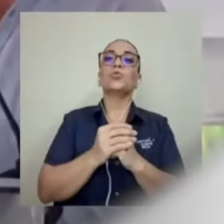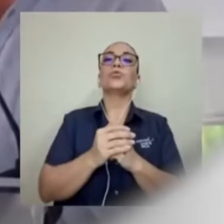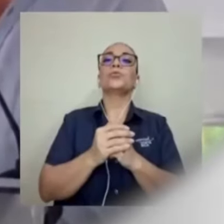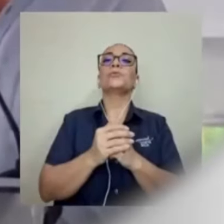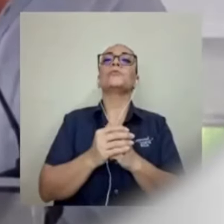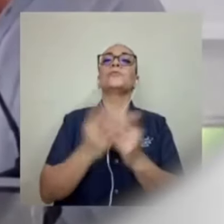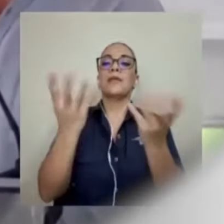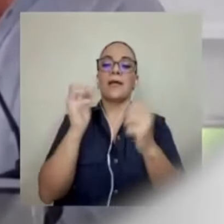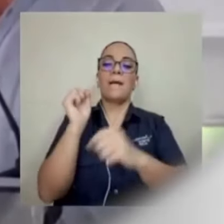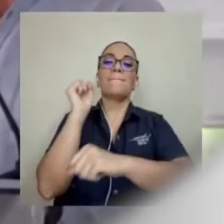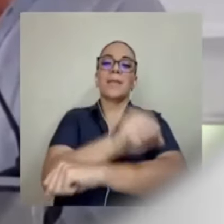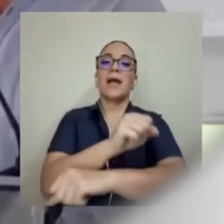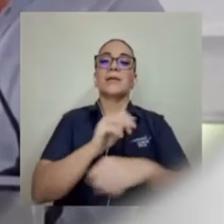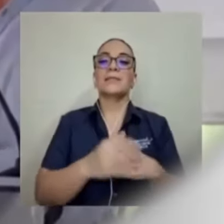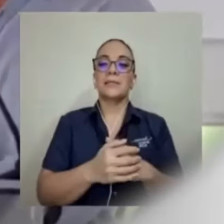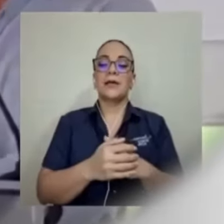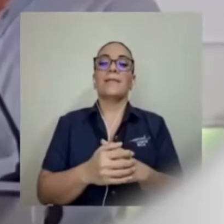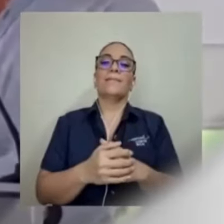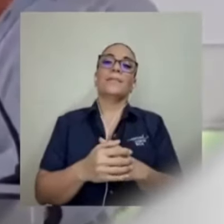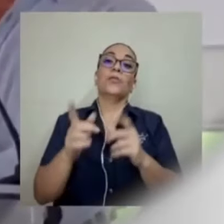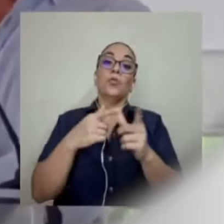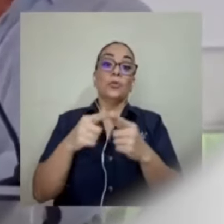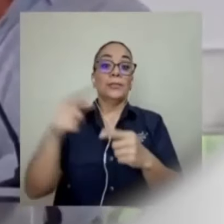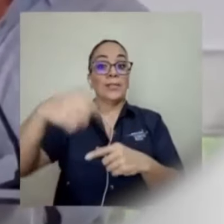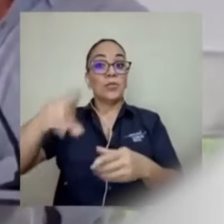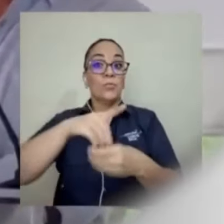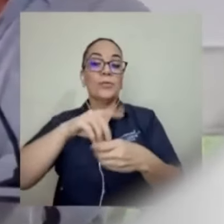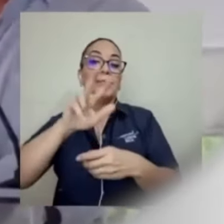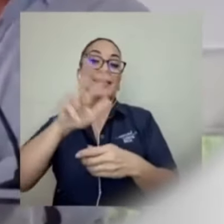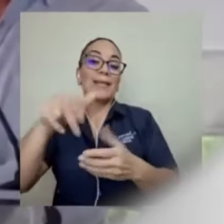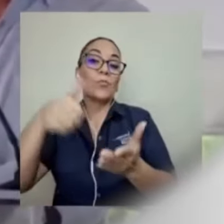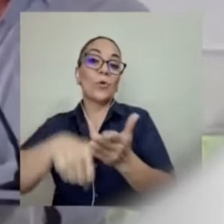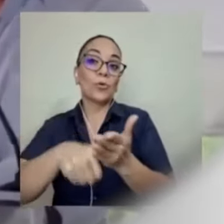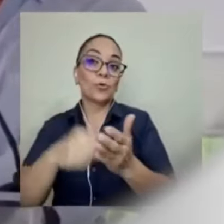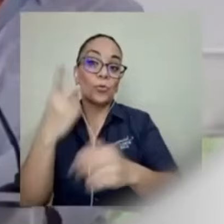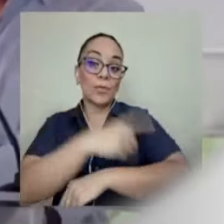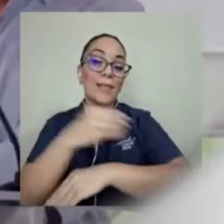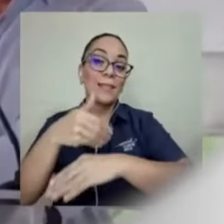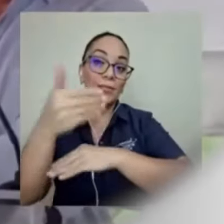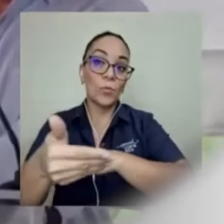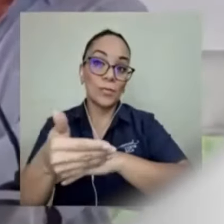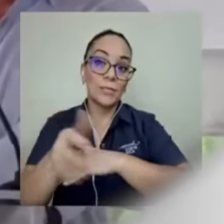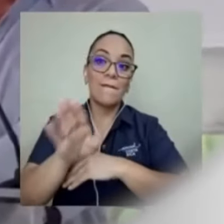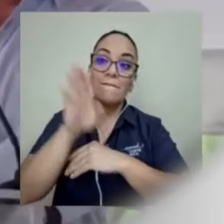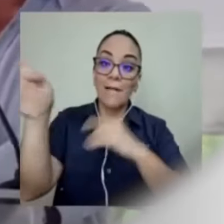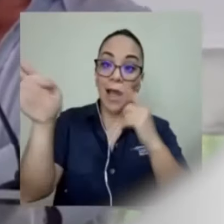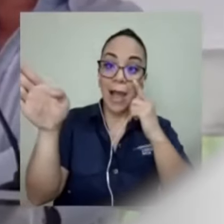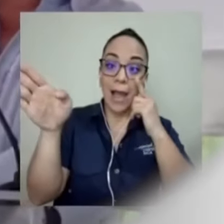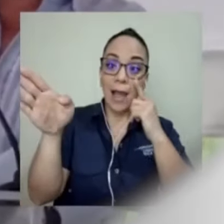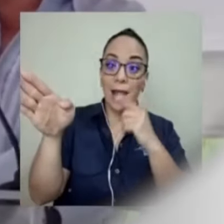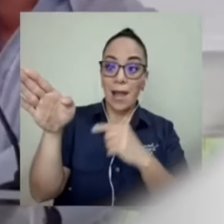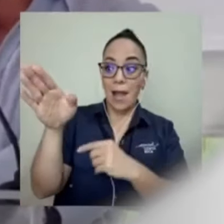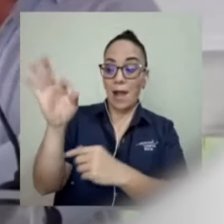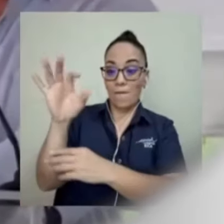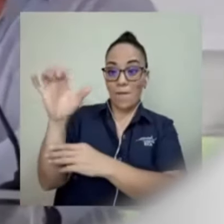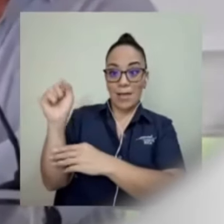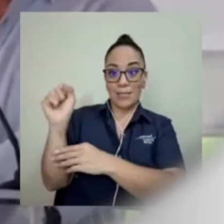Okay sacan los 33 votos al día siguiente ella va Y la tenían esperando